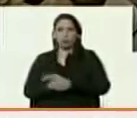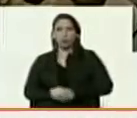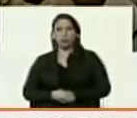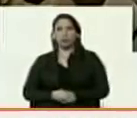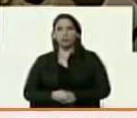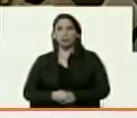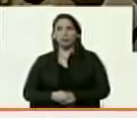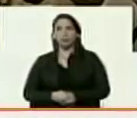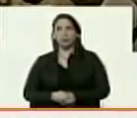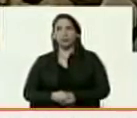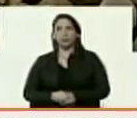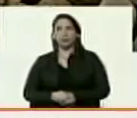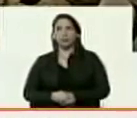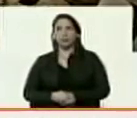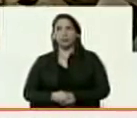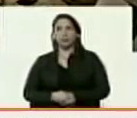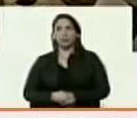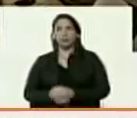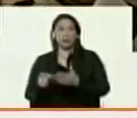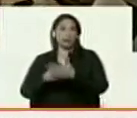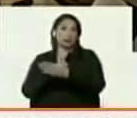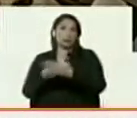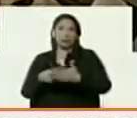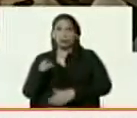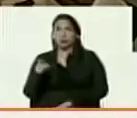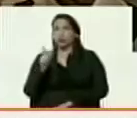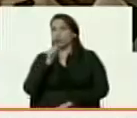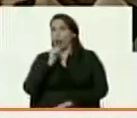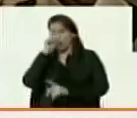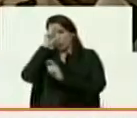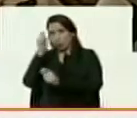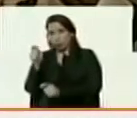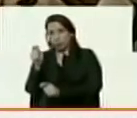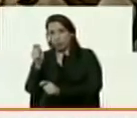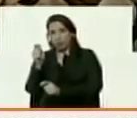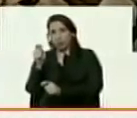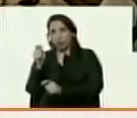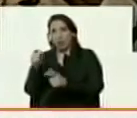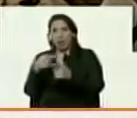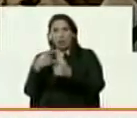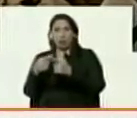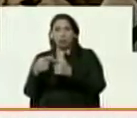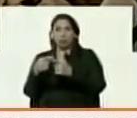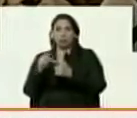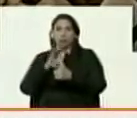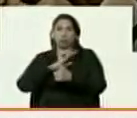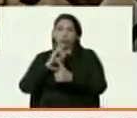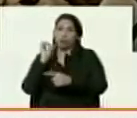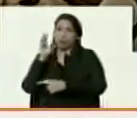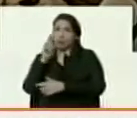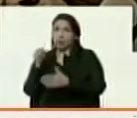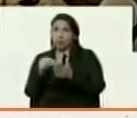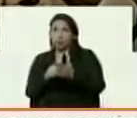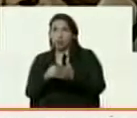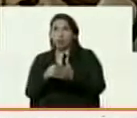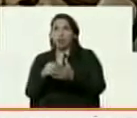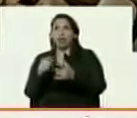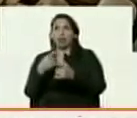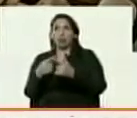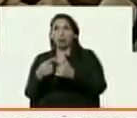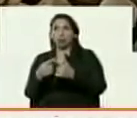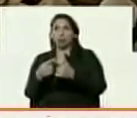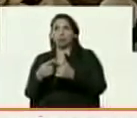que queda sin efecto eso porque no hay reconocimiento por parte nuestra de la Asamblea Nacional Constituyente. Entonces, de tal manera